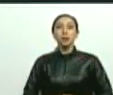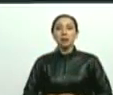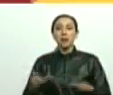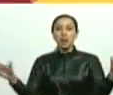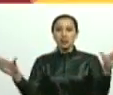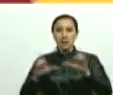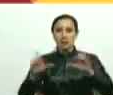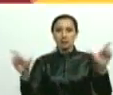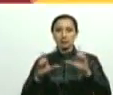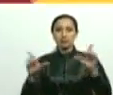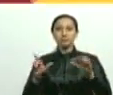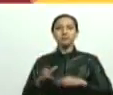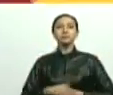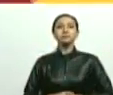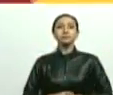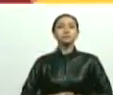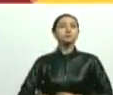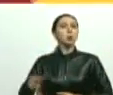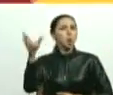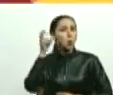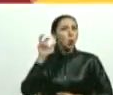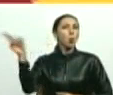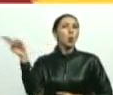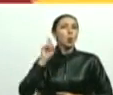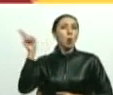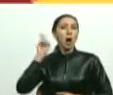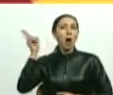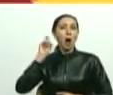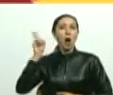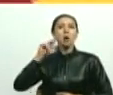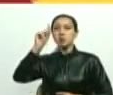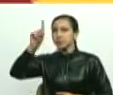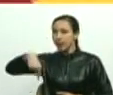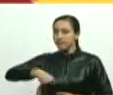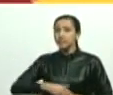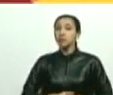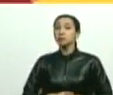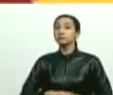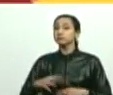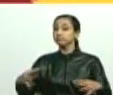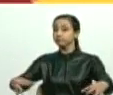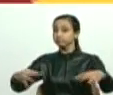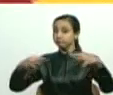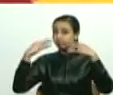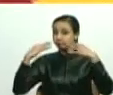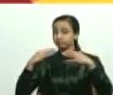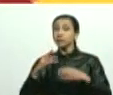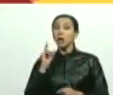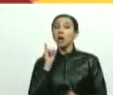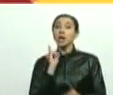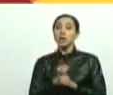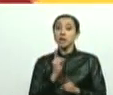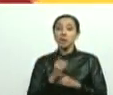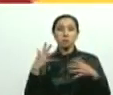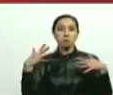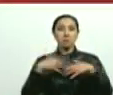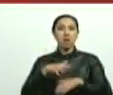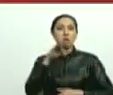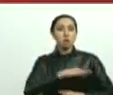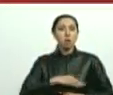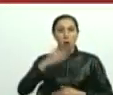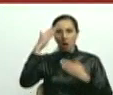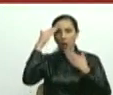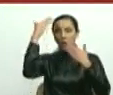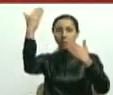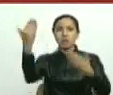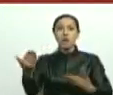televisión, nos escucha a través de la radio y nos ve a través de las redes sociales. Mi saludo.